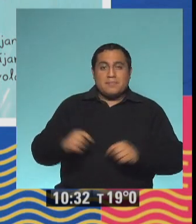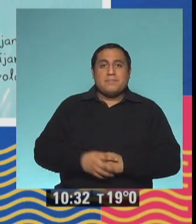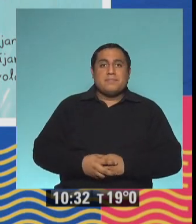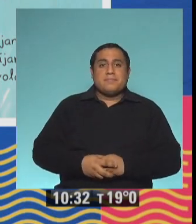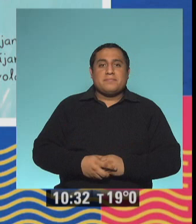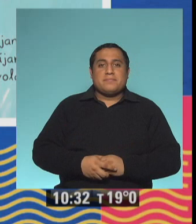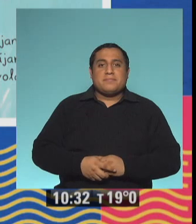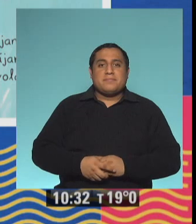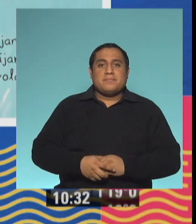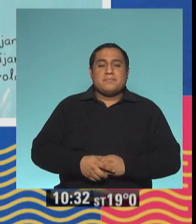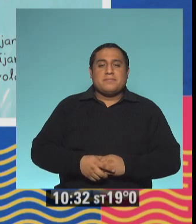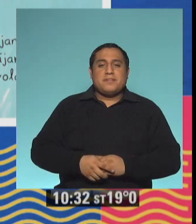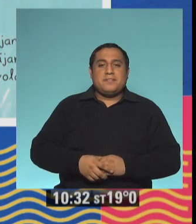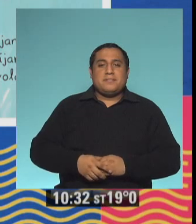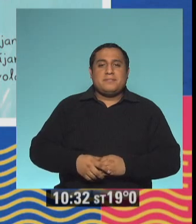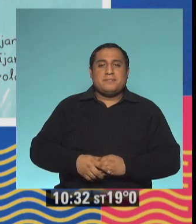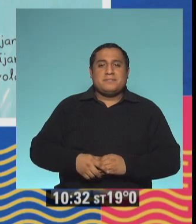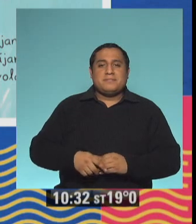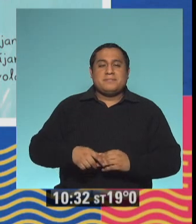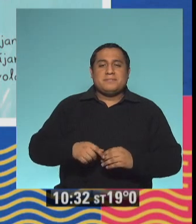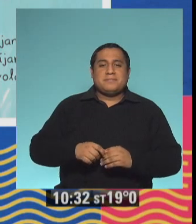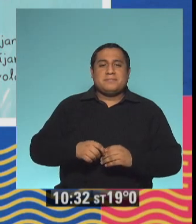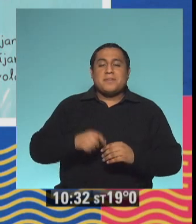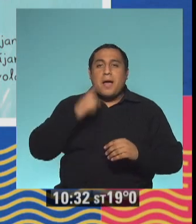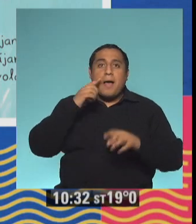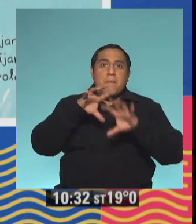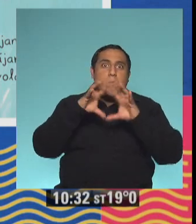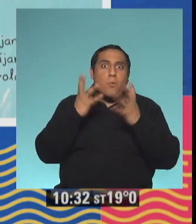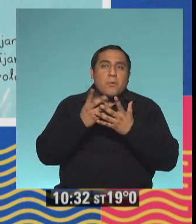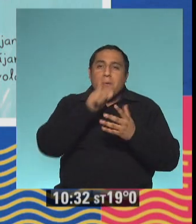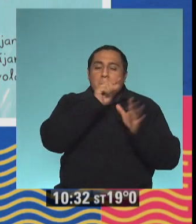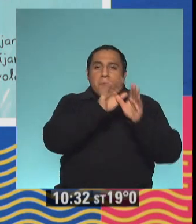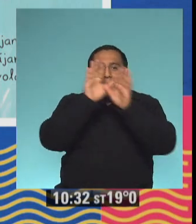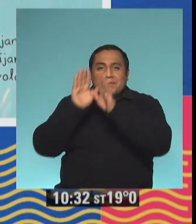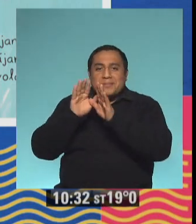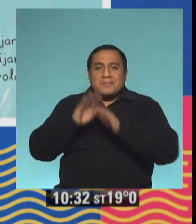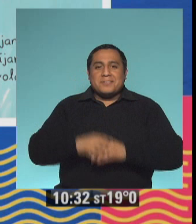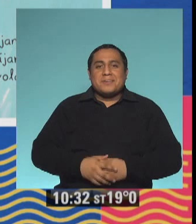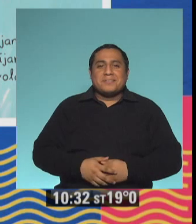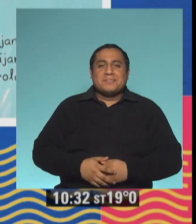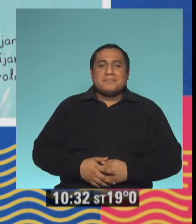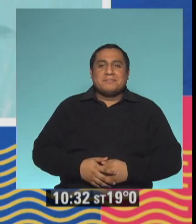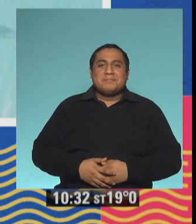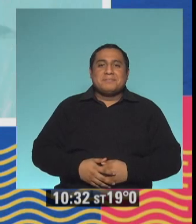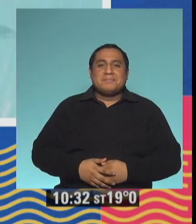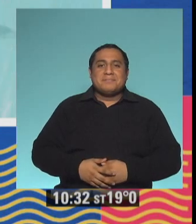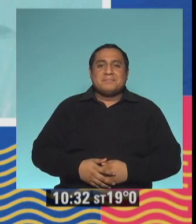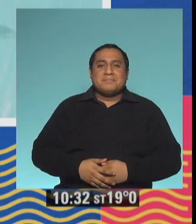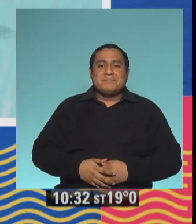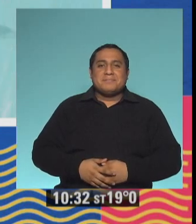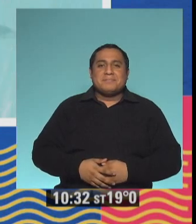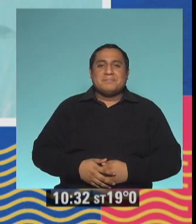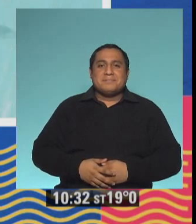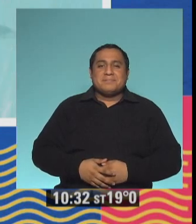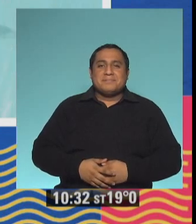lugares muy lejanos. Así descubrió que en el mundo había otros pájaros que tampoco podían volar. Ah, ahí están los pingüinos en una